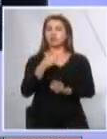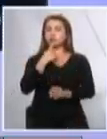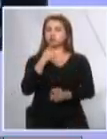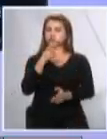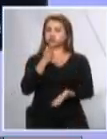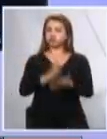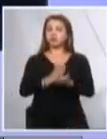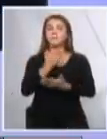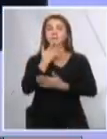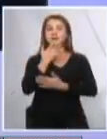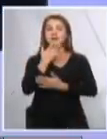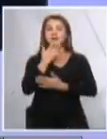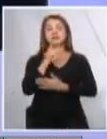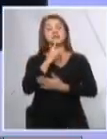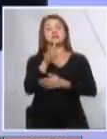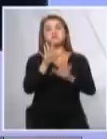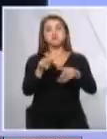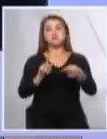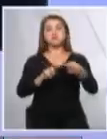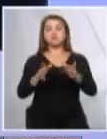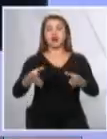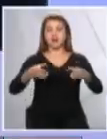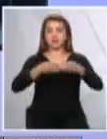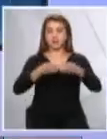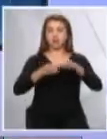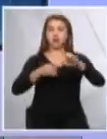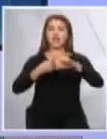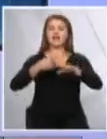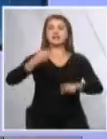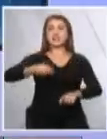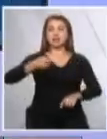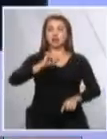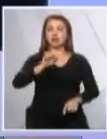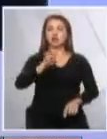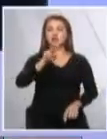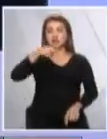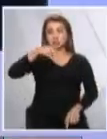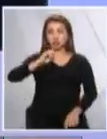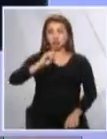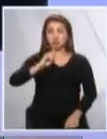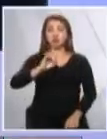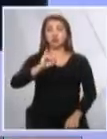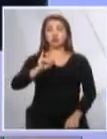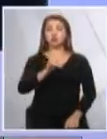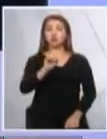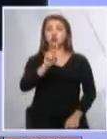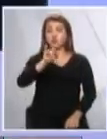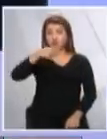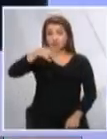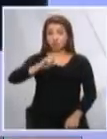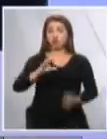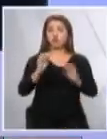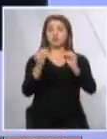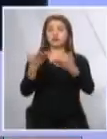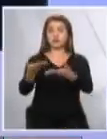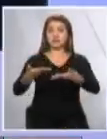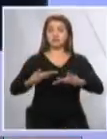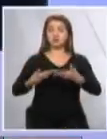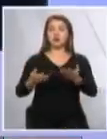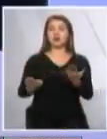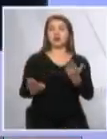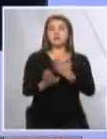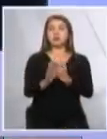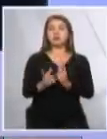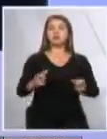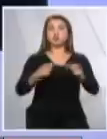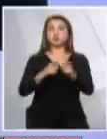muchos, entre ellos para alguien de su propio partido, el ex senador Jovino Noboa. Jovino Noboa obviamente recibió el respaldo del